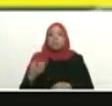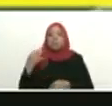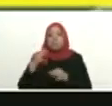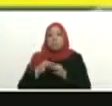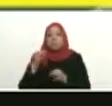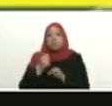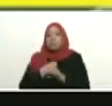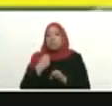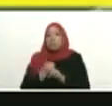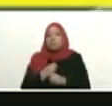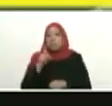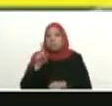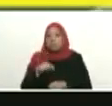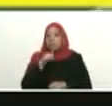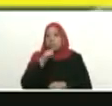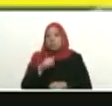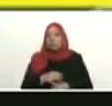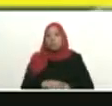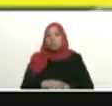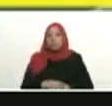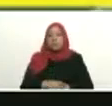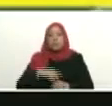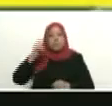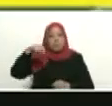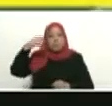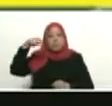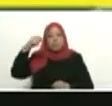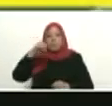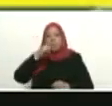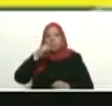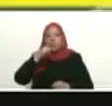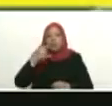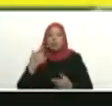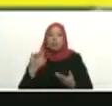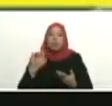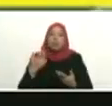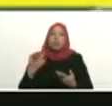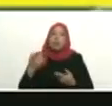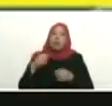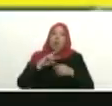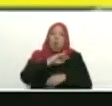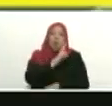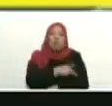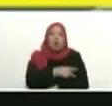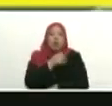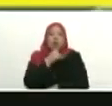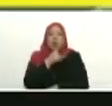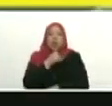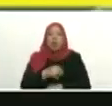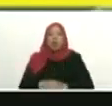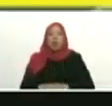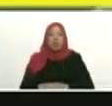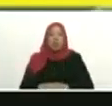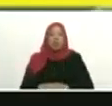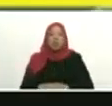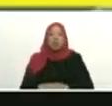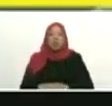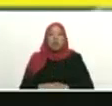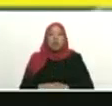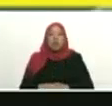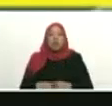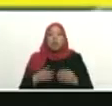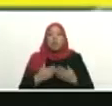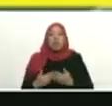etcétera. Ese video se hizo viral, porque es fuerte, pues. Y bueno, todo lo fuerte se hace